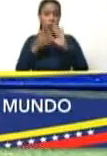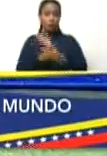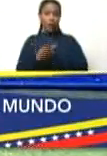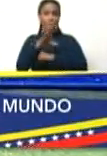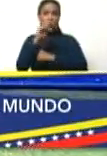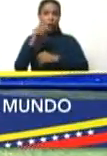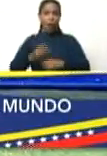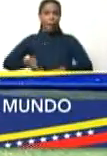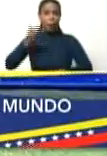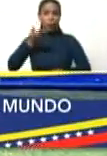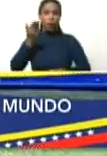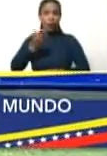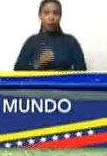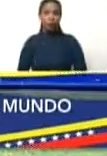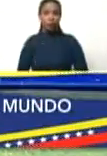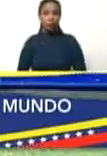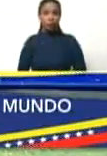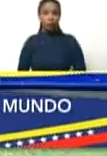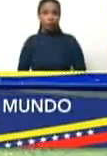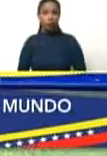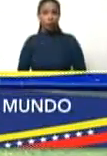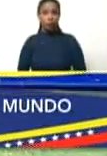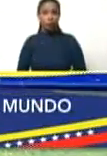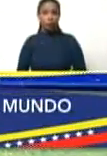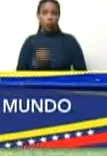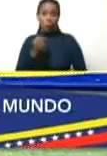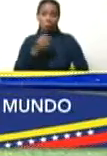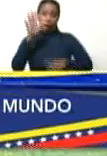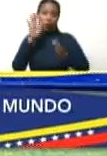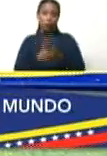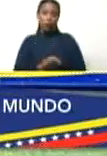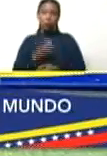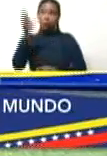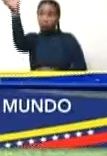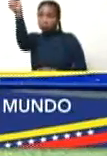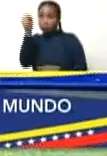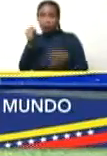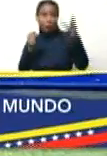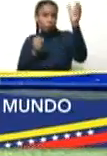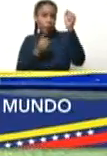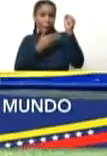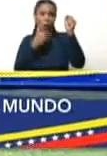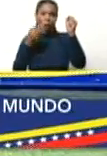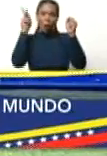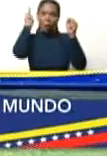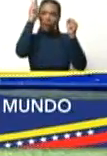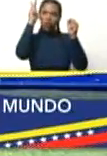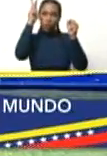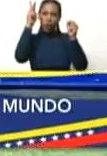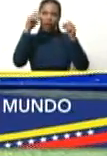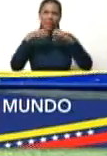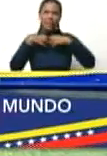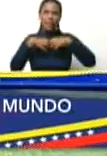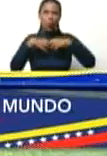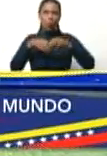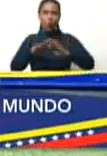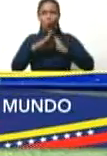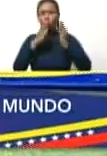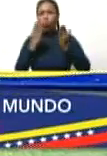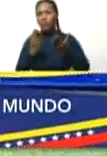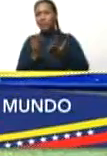50 prioridades? Bueno, traigámonos a los mejores cerebros del mundo